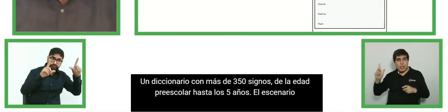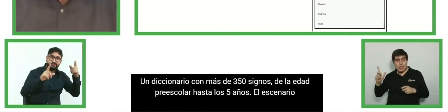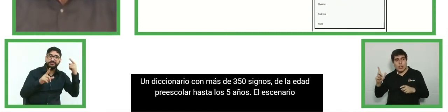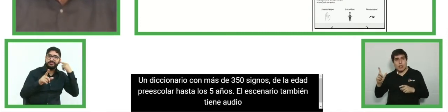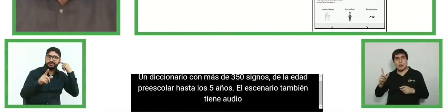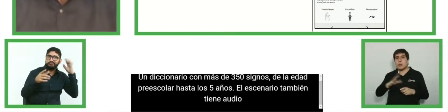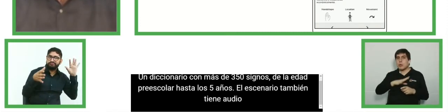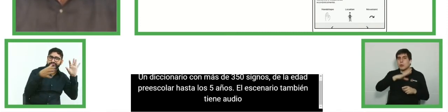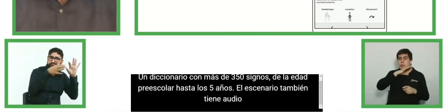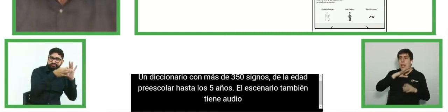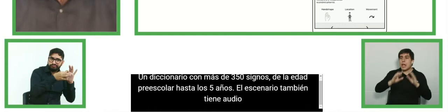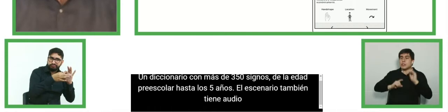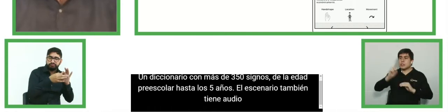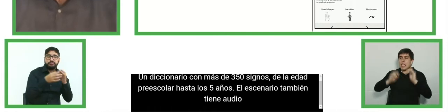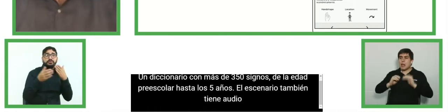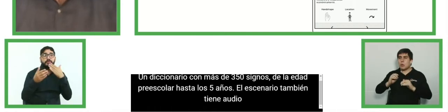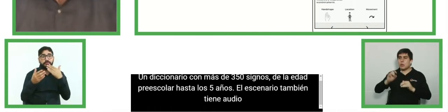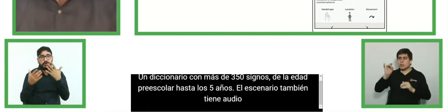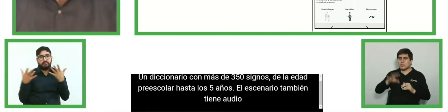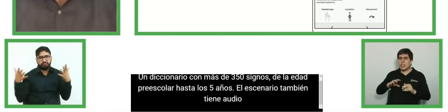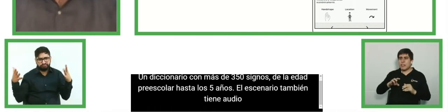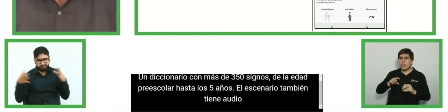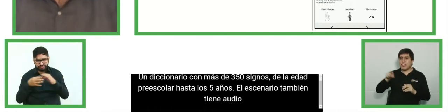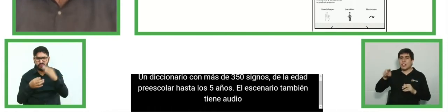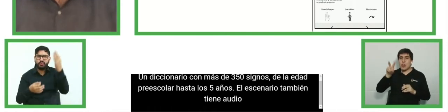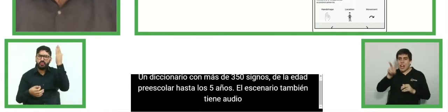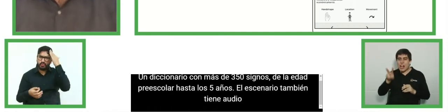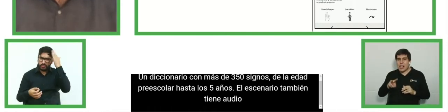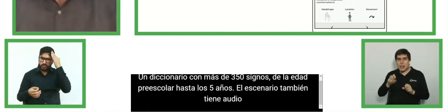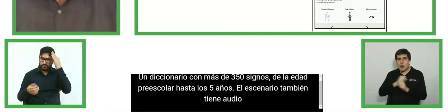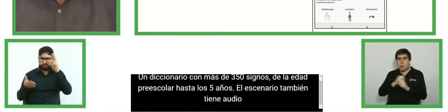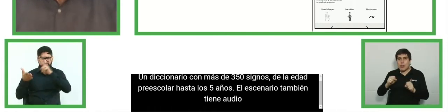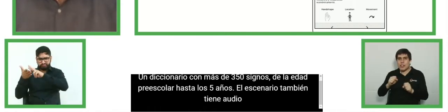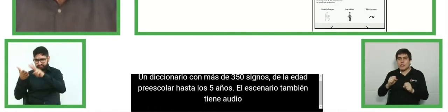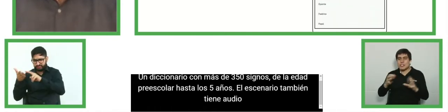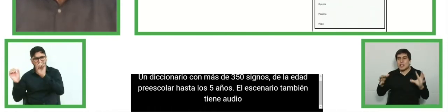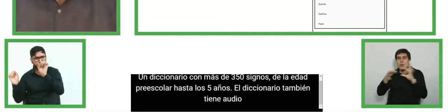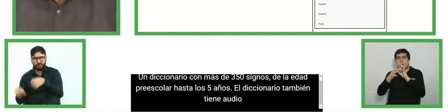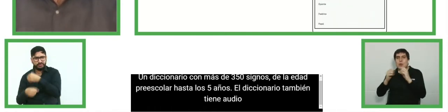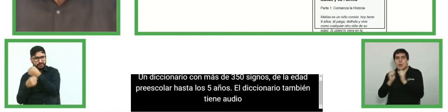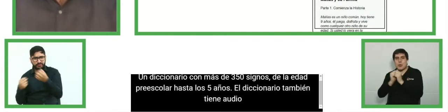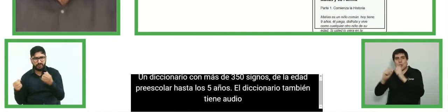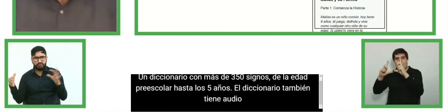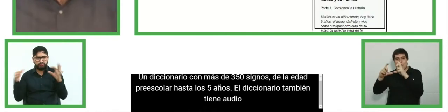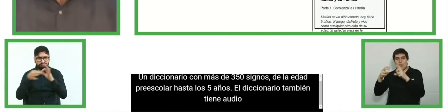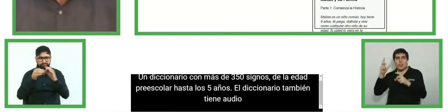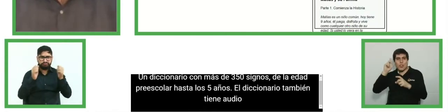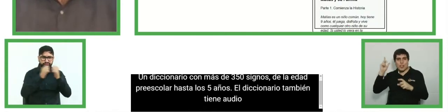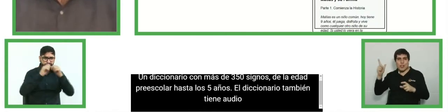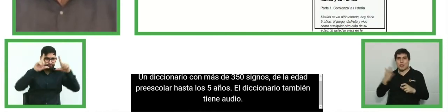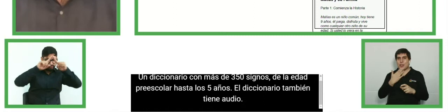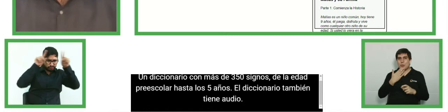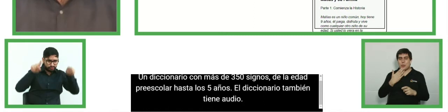no podían leer muy bien, así que teníamos descripciones de audio y fotos también. La próxima.